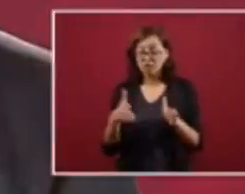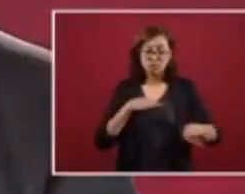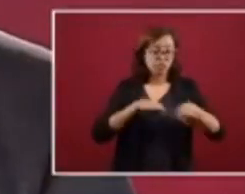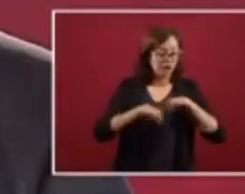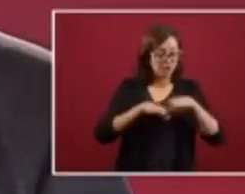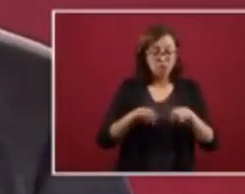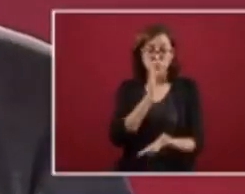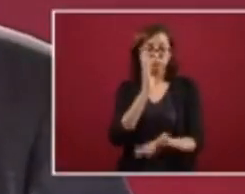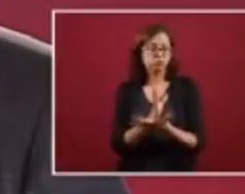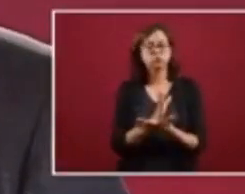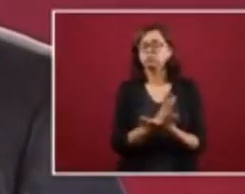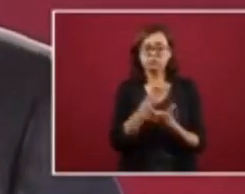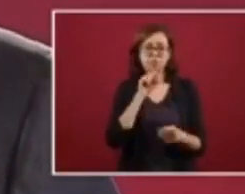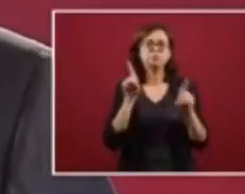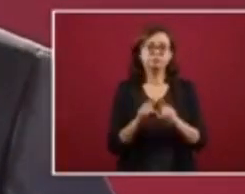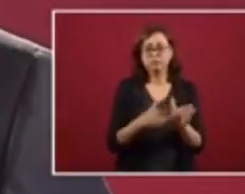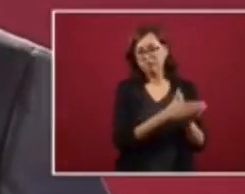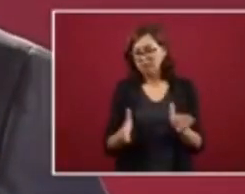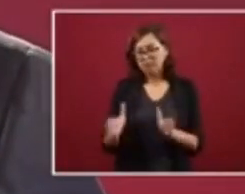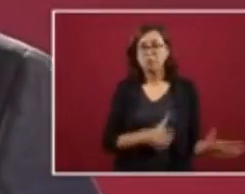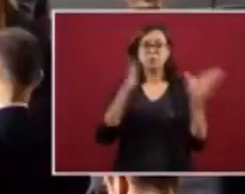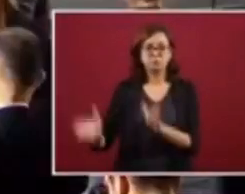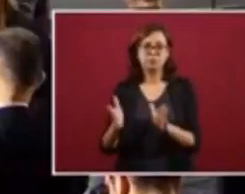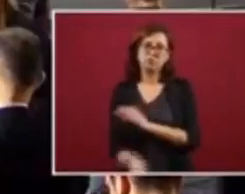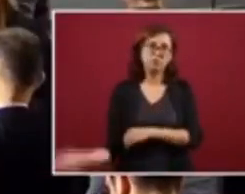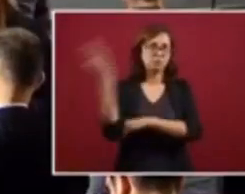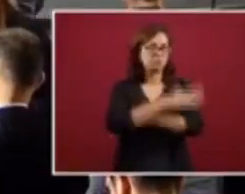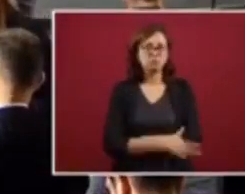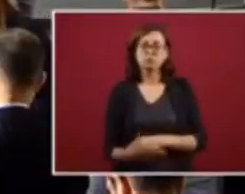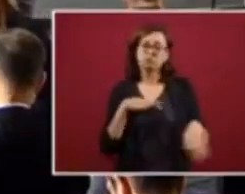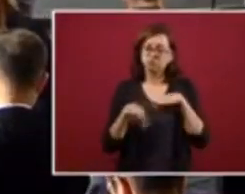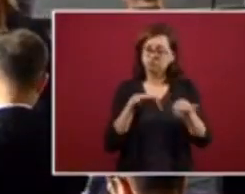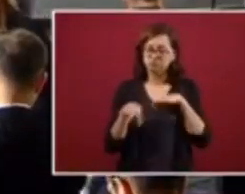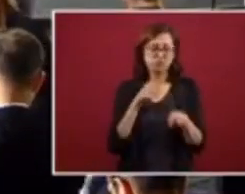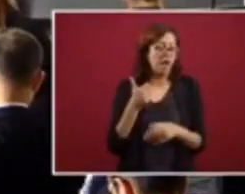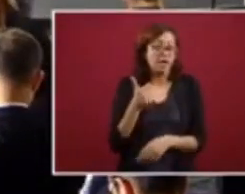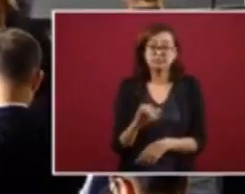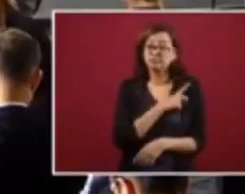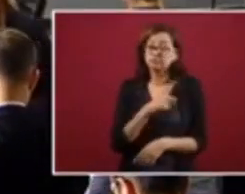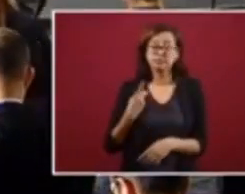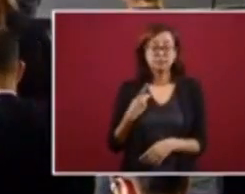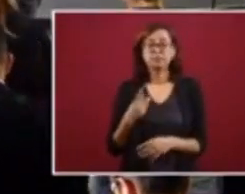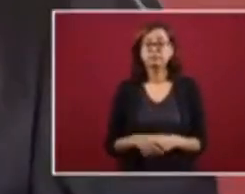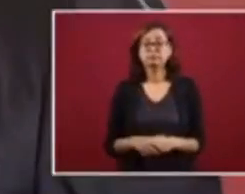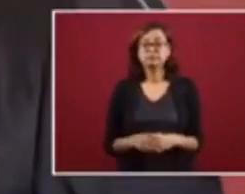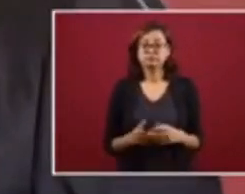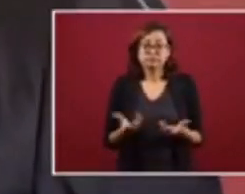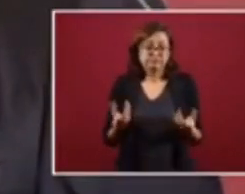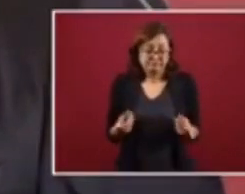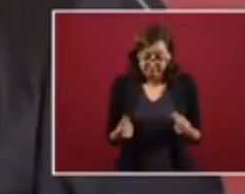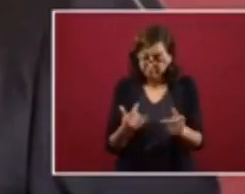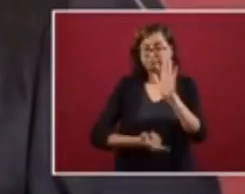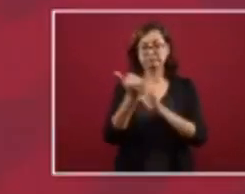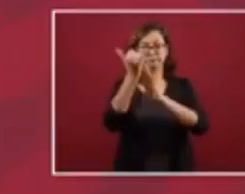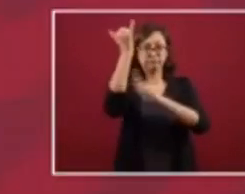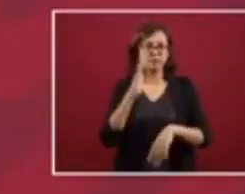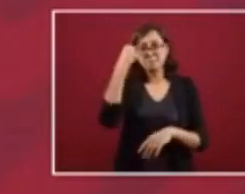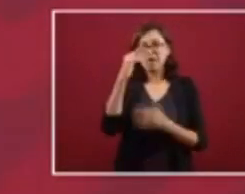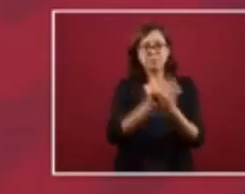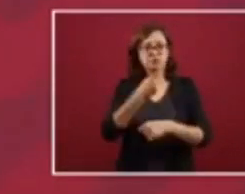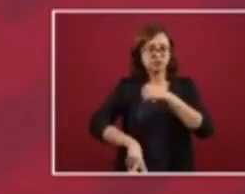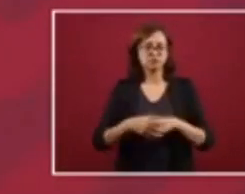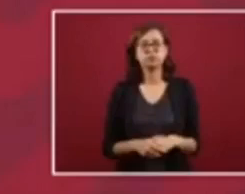Si es necesario, trabajan día y noche. Como tienen que ser estas obras, hacerlas rápido, que no causen